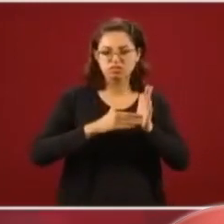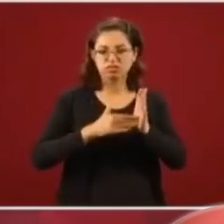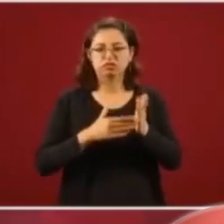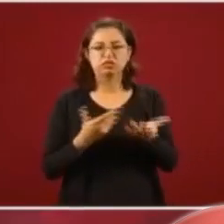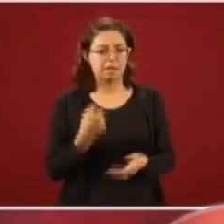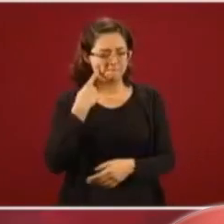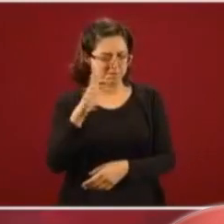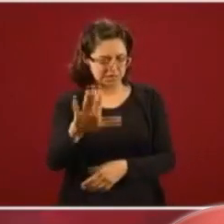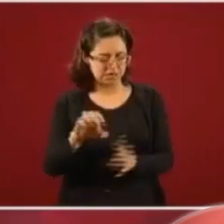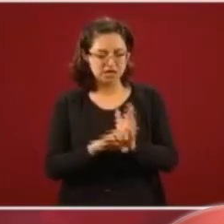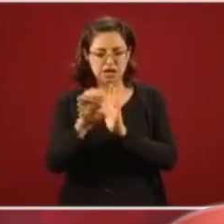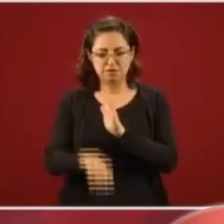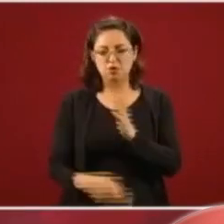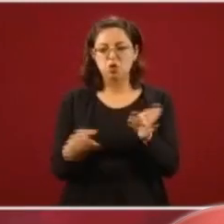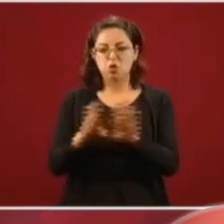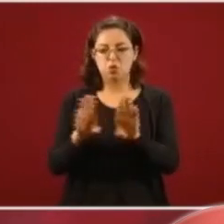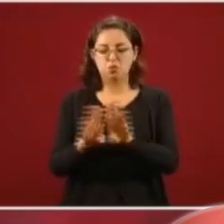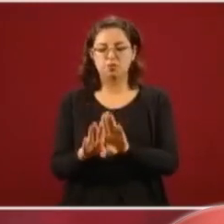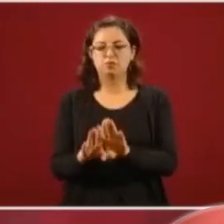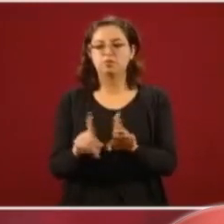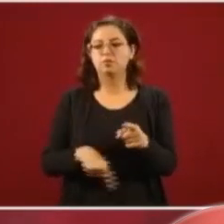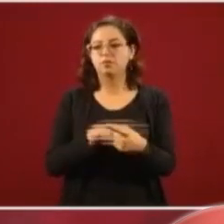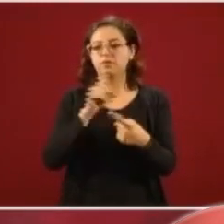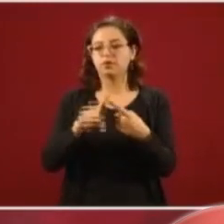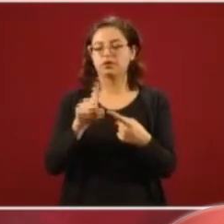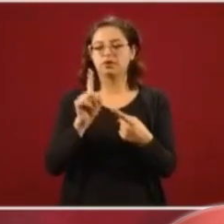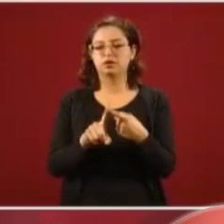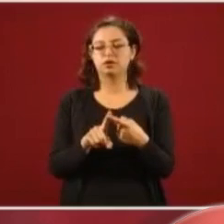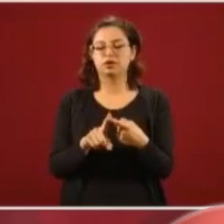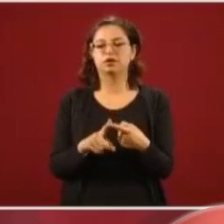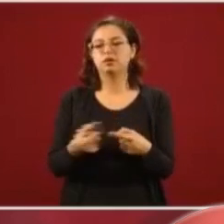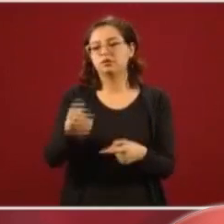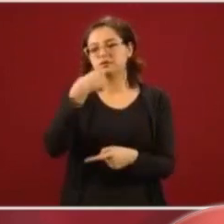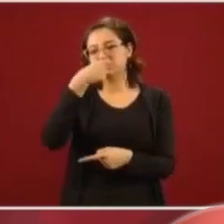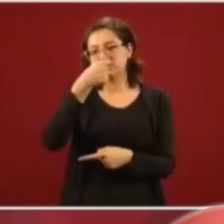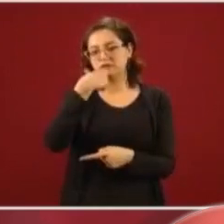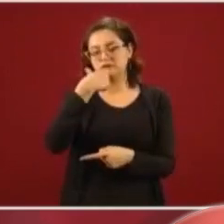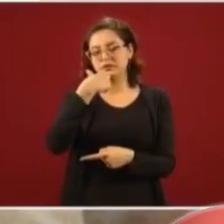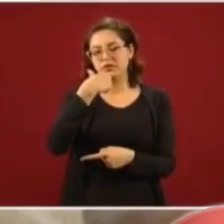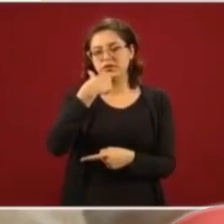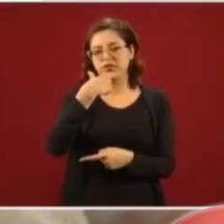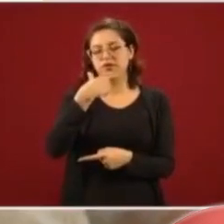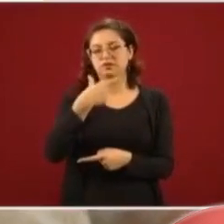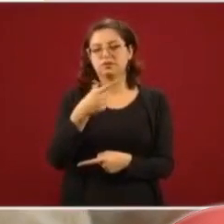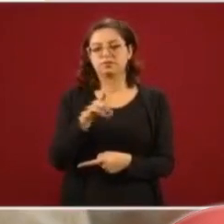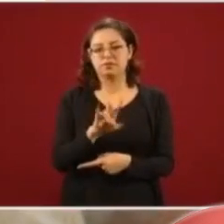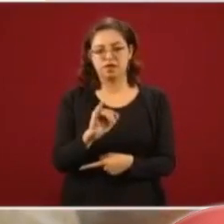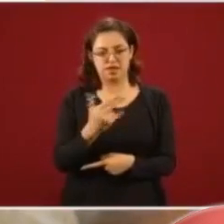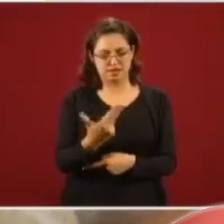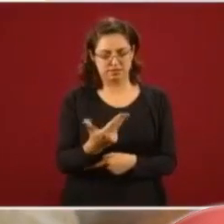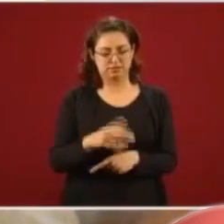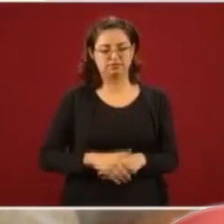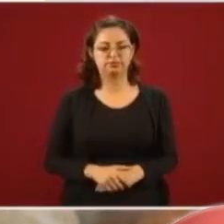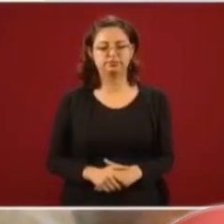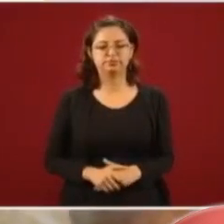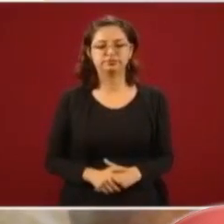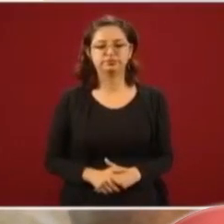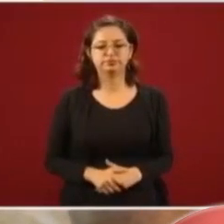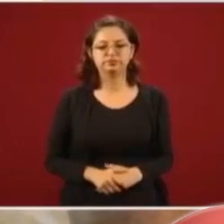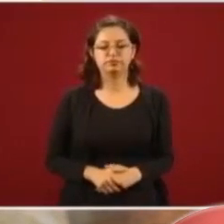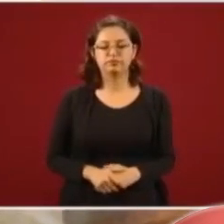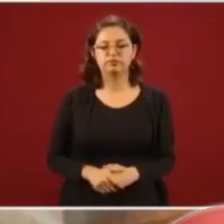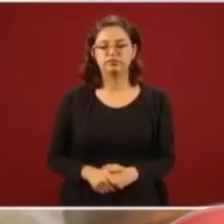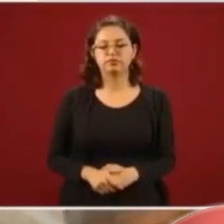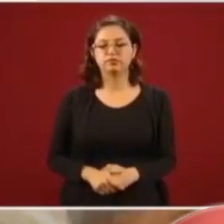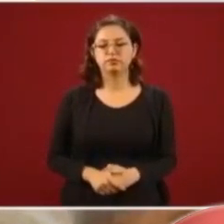a ilustrar primero lo que ocurrió con los medicamentos para el VIH.